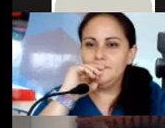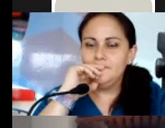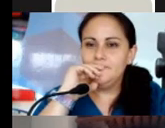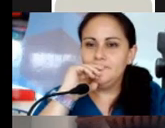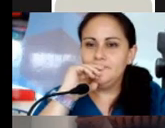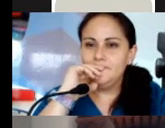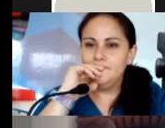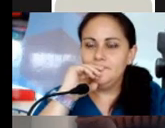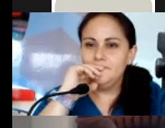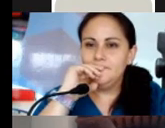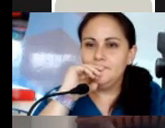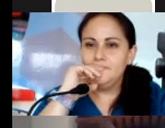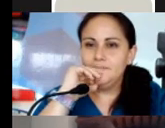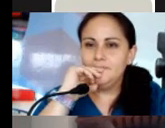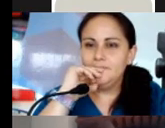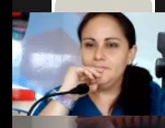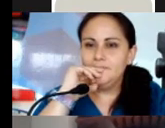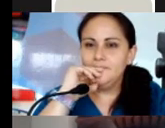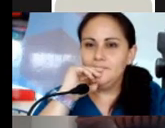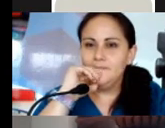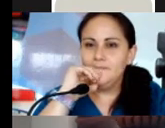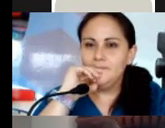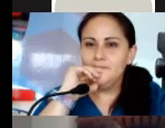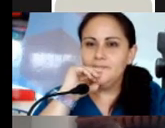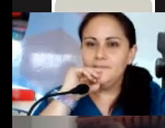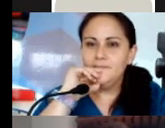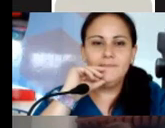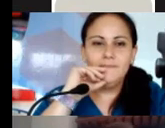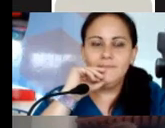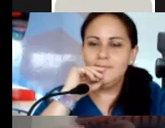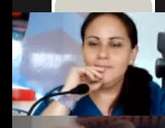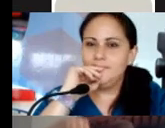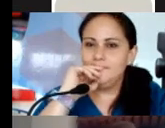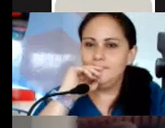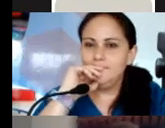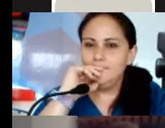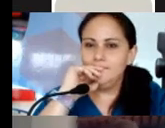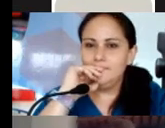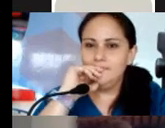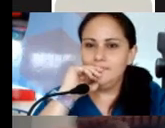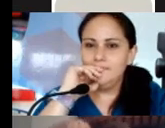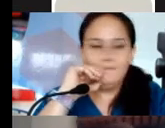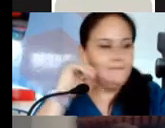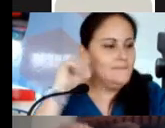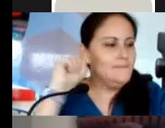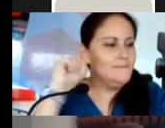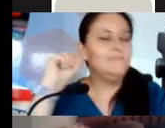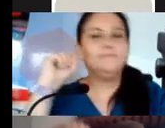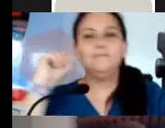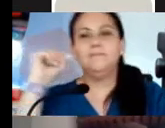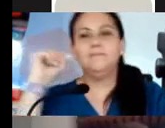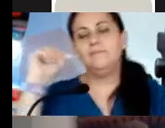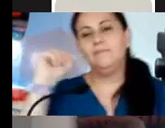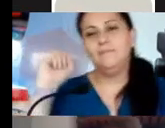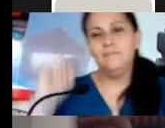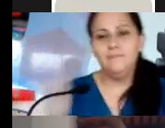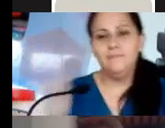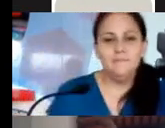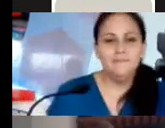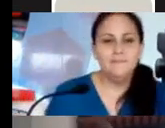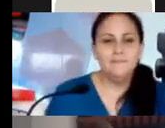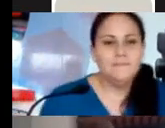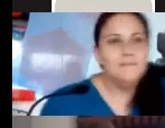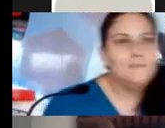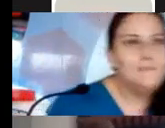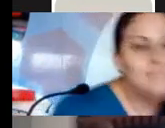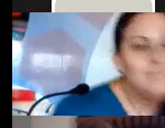la belleza del Dartex, que es un material de mucha resistencia. Uno puede clavarle una uña, puede hacer la prueba con una uña, hacer presión y no